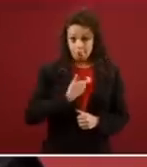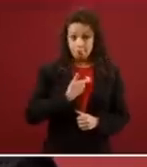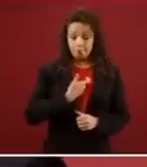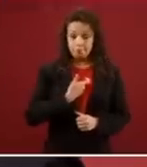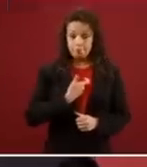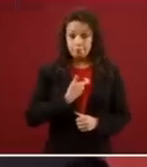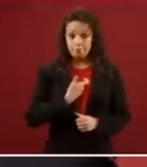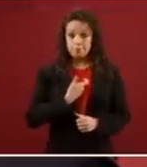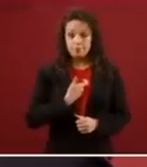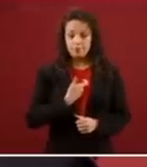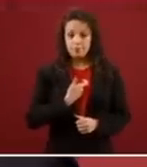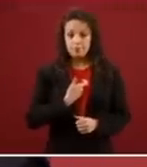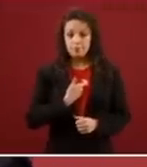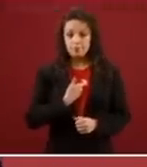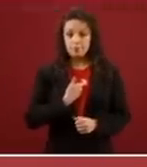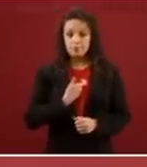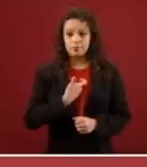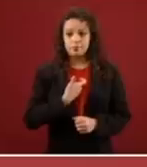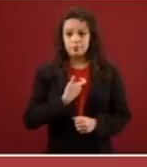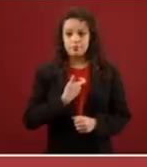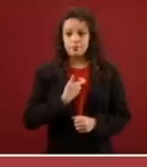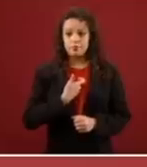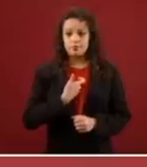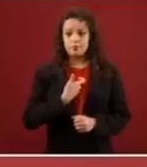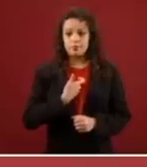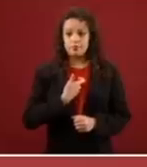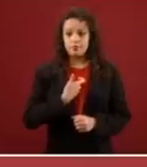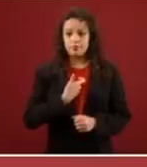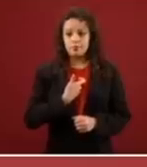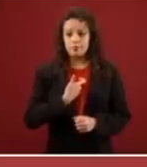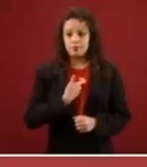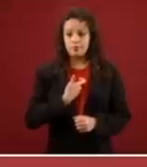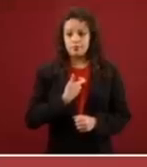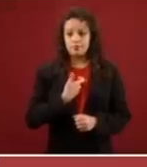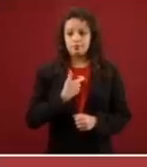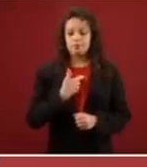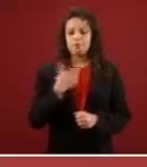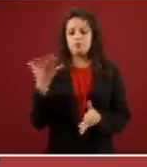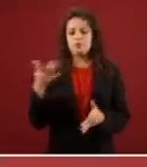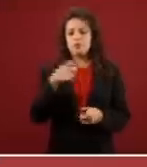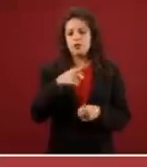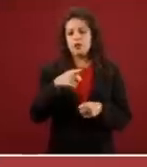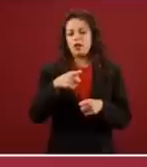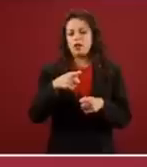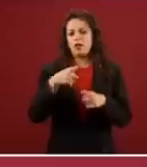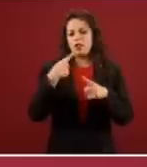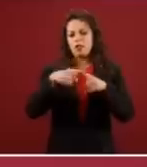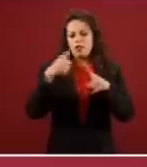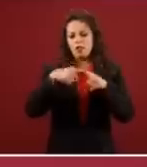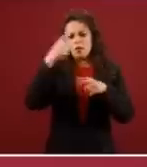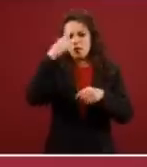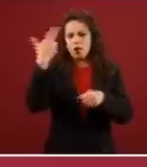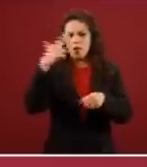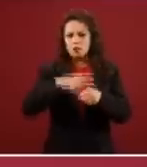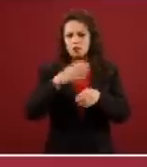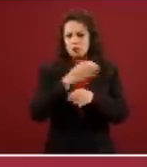con equipos de rayos X, con ambulancias para los hospitales,